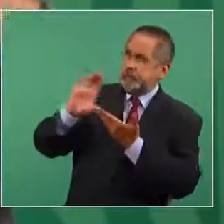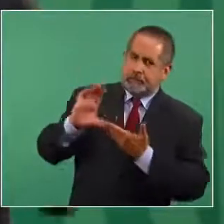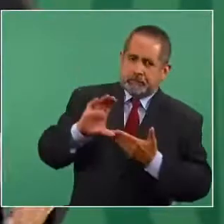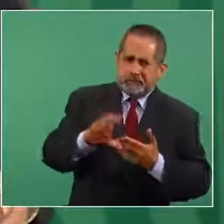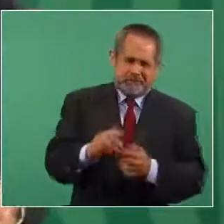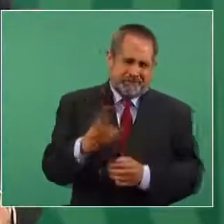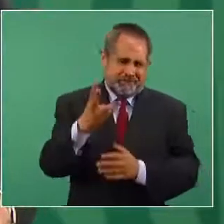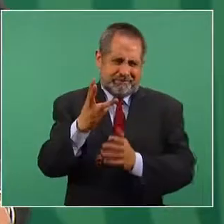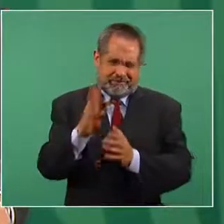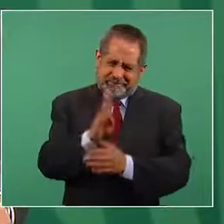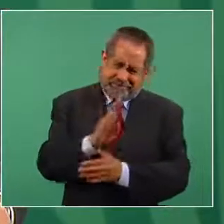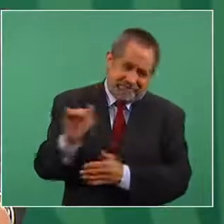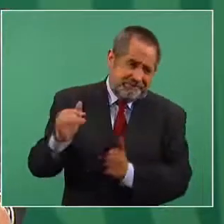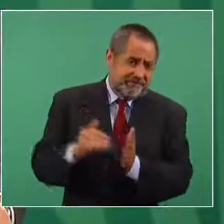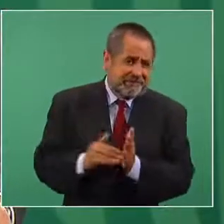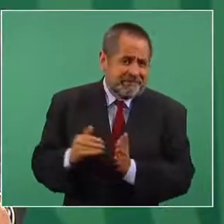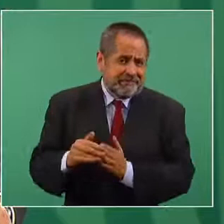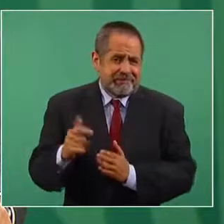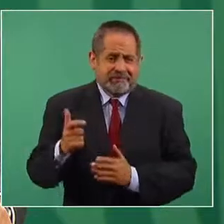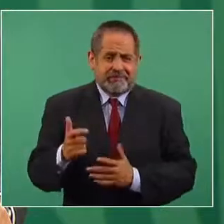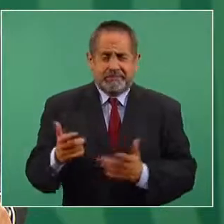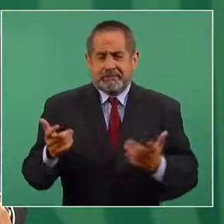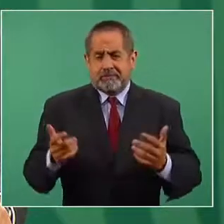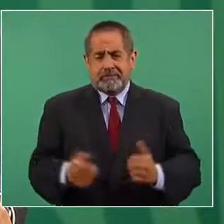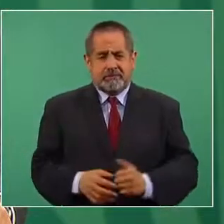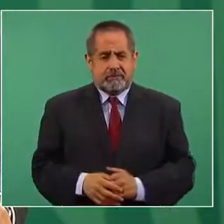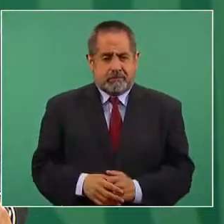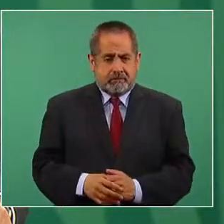3 billones de pesos.